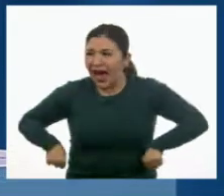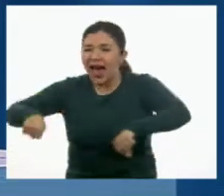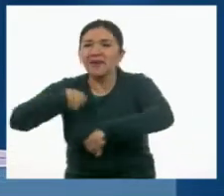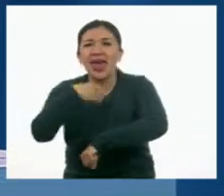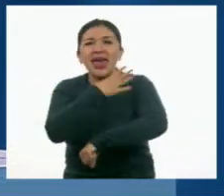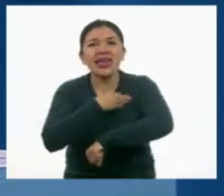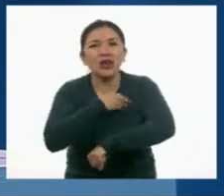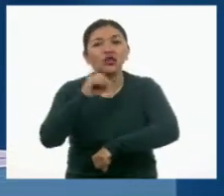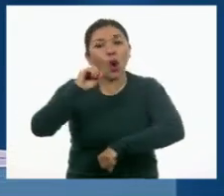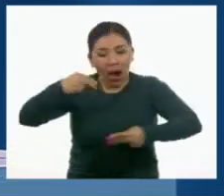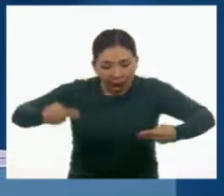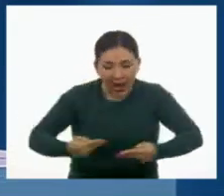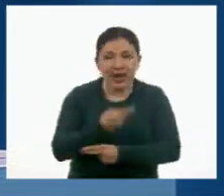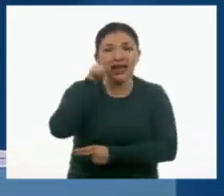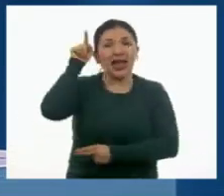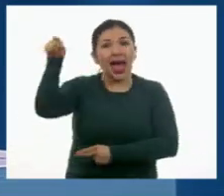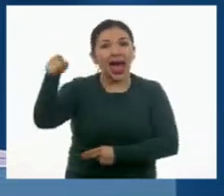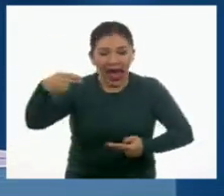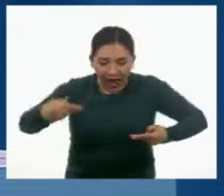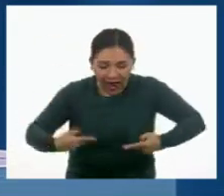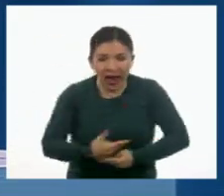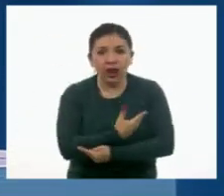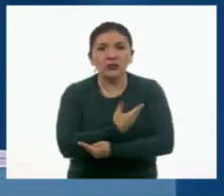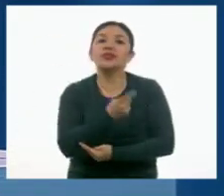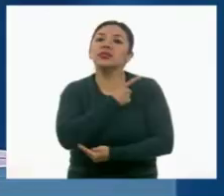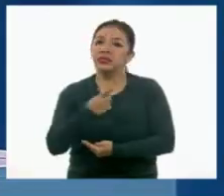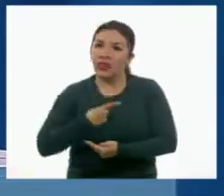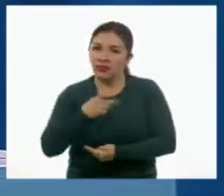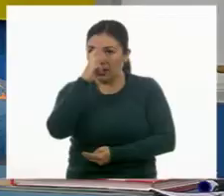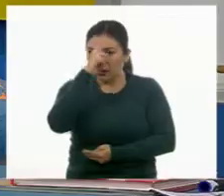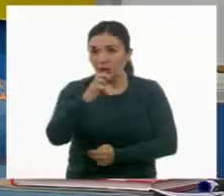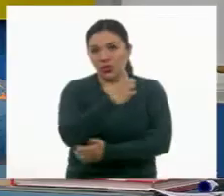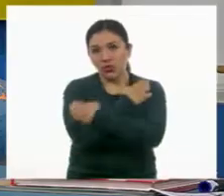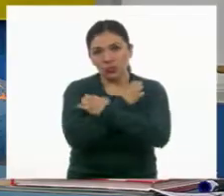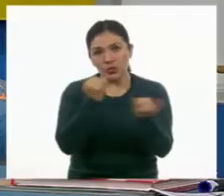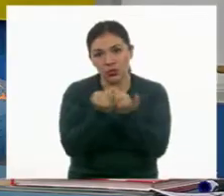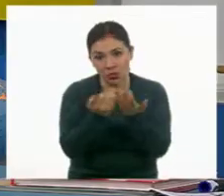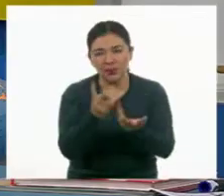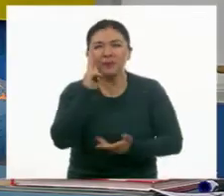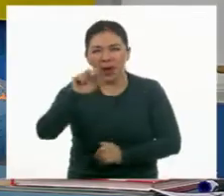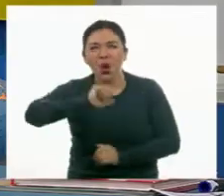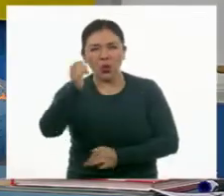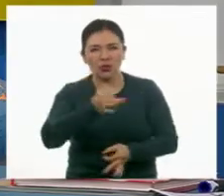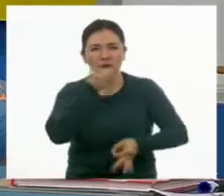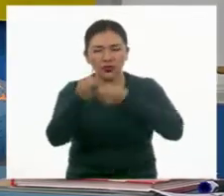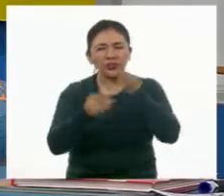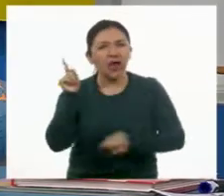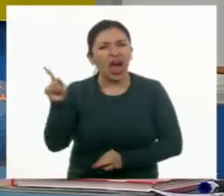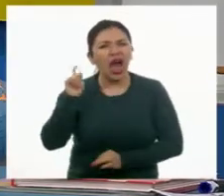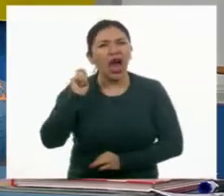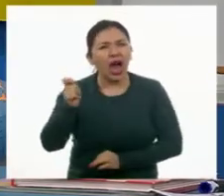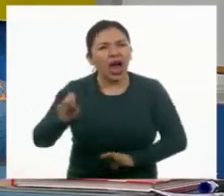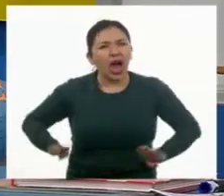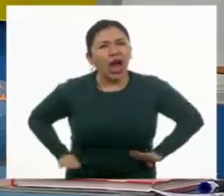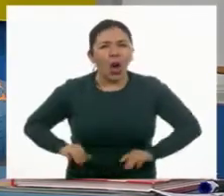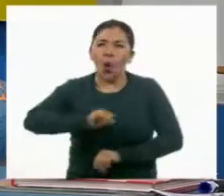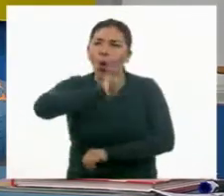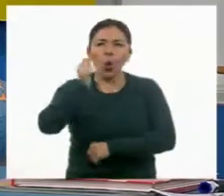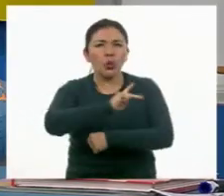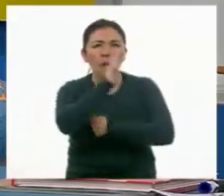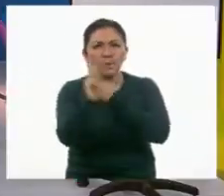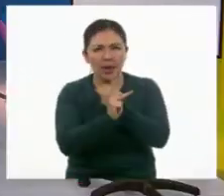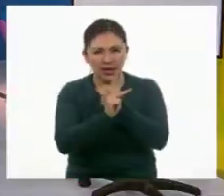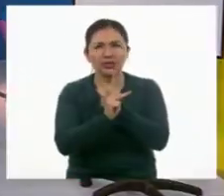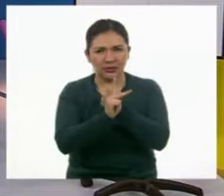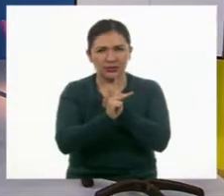o nacen niños de inmigrantes en ese país. Vamos a ver otra nota. Esta tiene que ver con otro país que